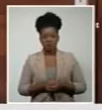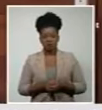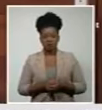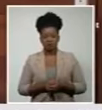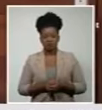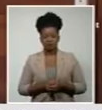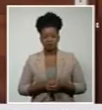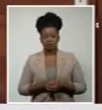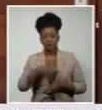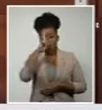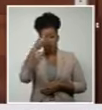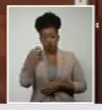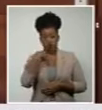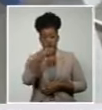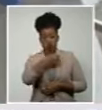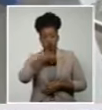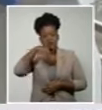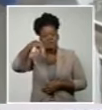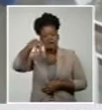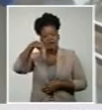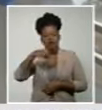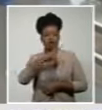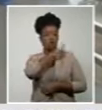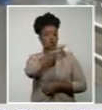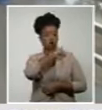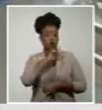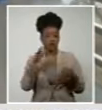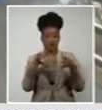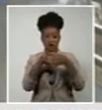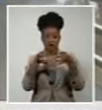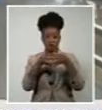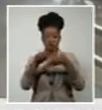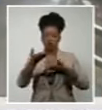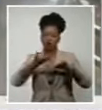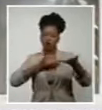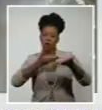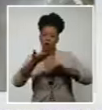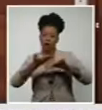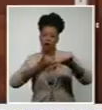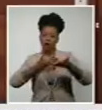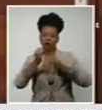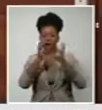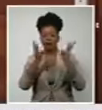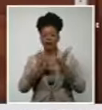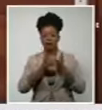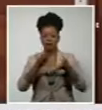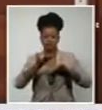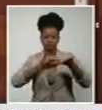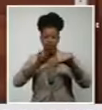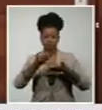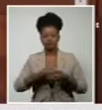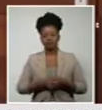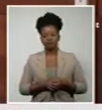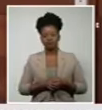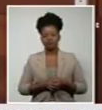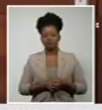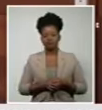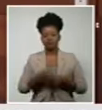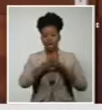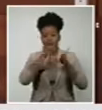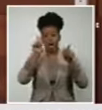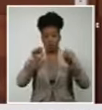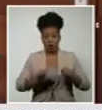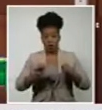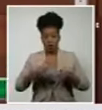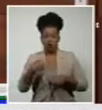Cruz, jefe de la Brigada Médica, compartió impresiones vía internet con esta reportera. Hasta el día de hoy hemos